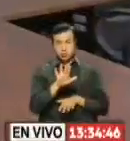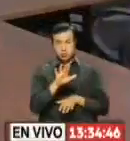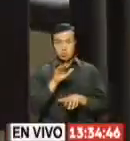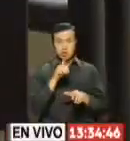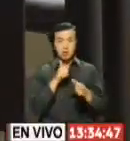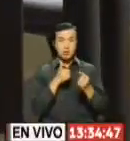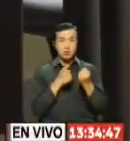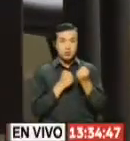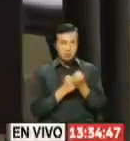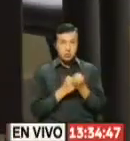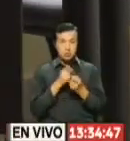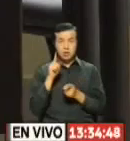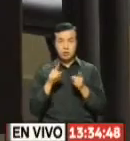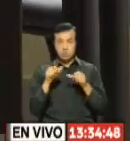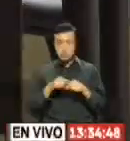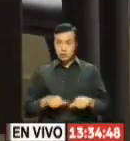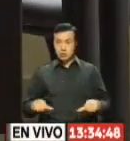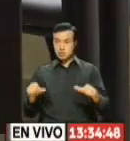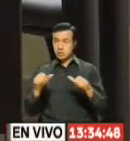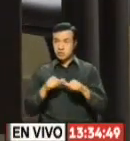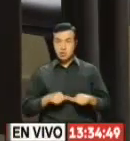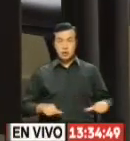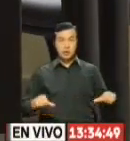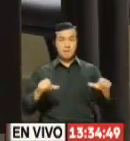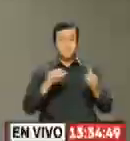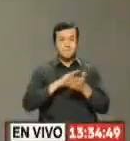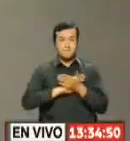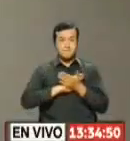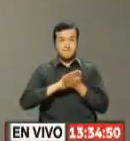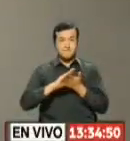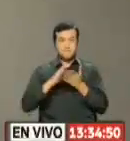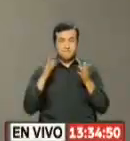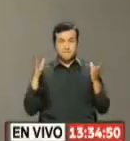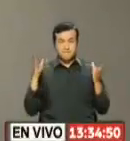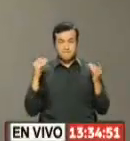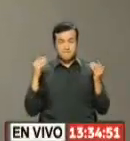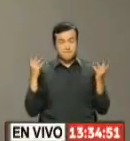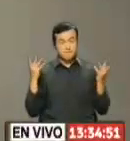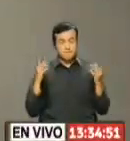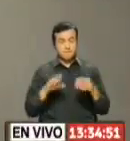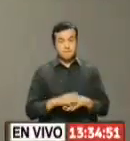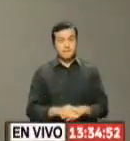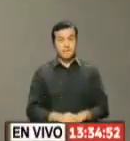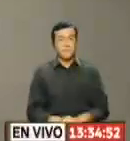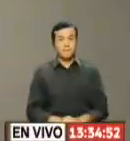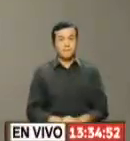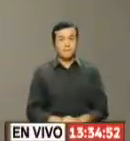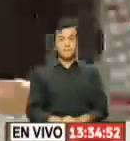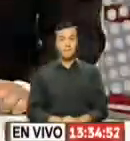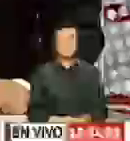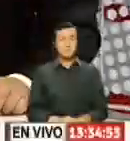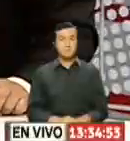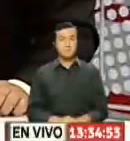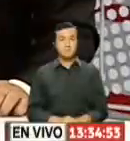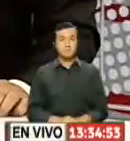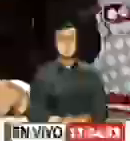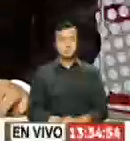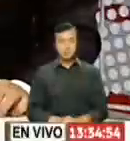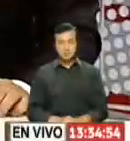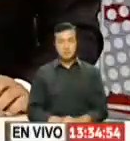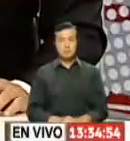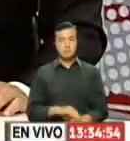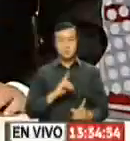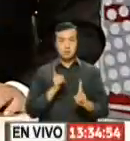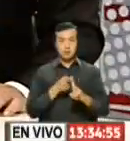ayudantes, mientras que varias áreas se encuentran abandonadas. Para Telediario, Gonzalo Parra. Y una de